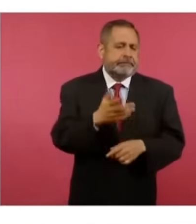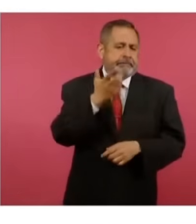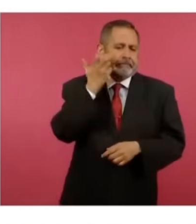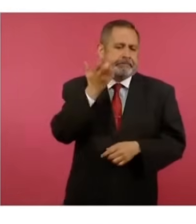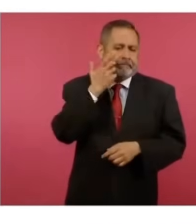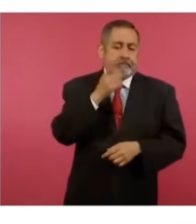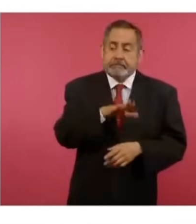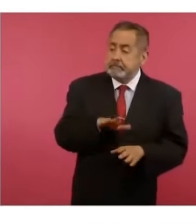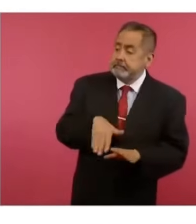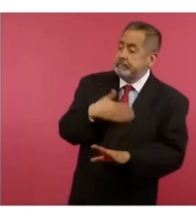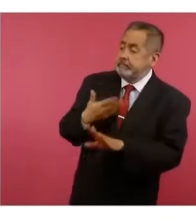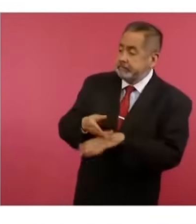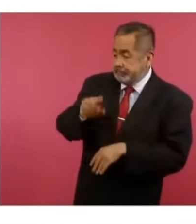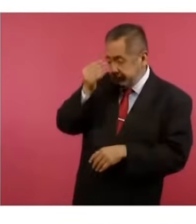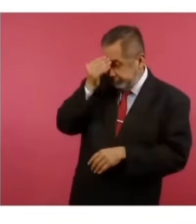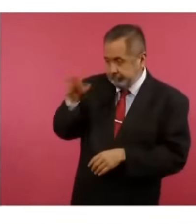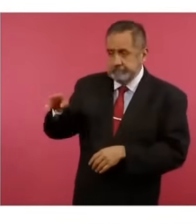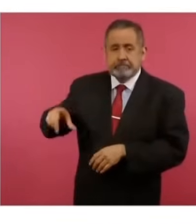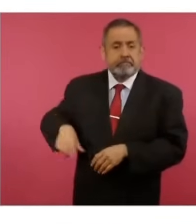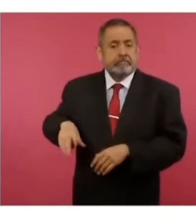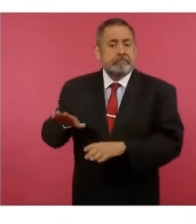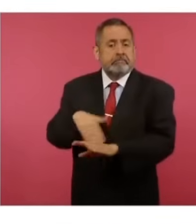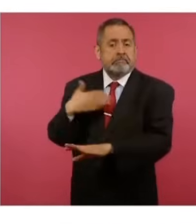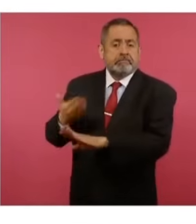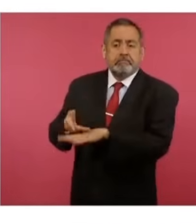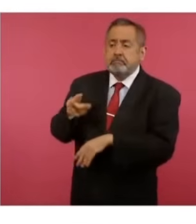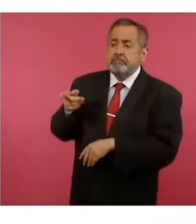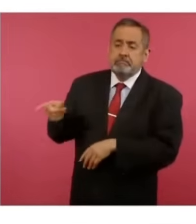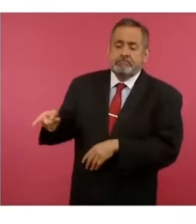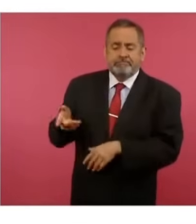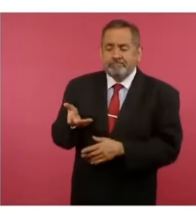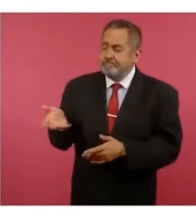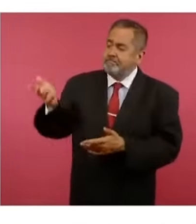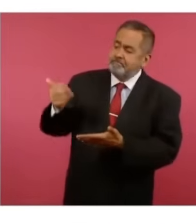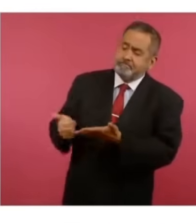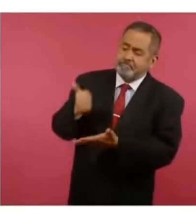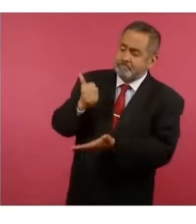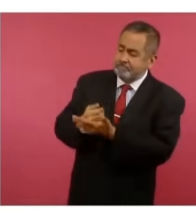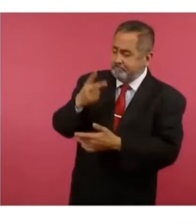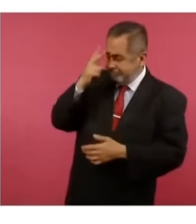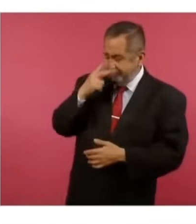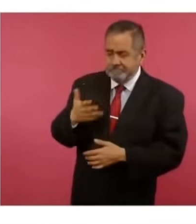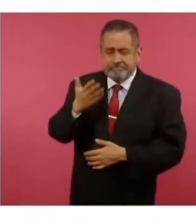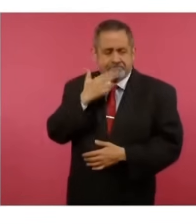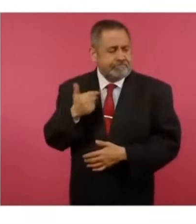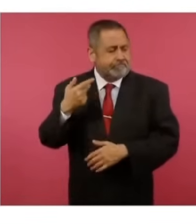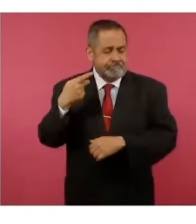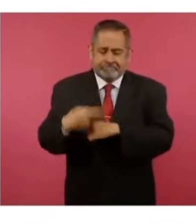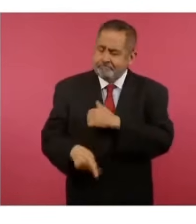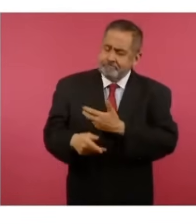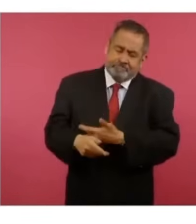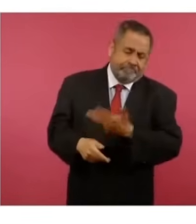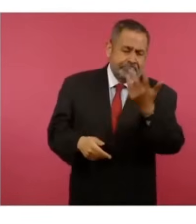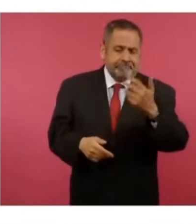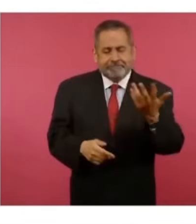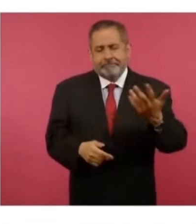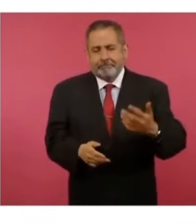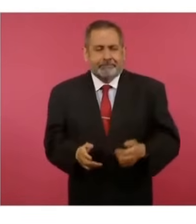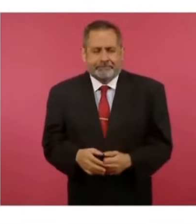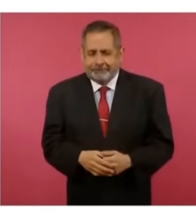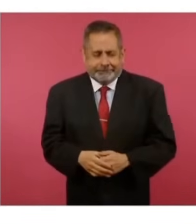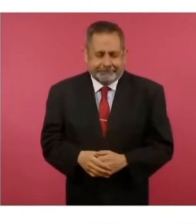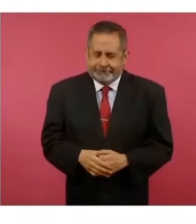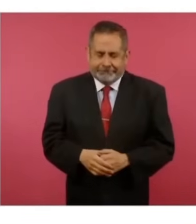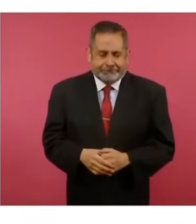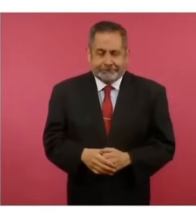al gobierno de la ciudad y decir que es un lugar inseguro para los usuarios. No lo es. Hemos visto